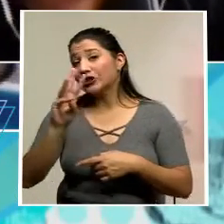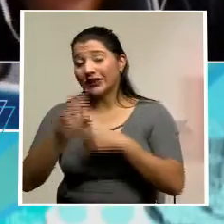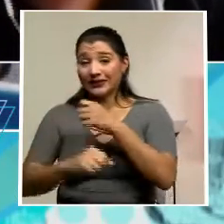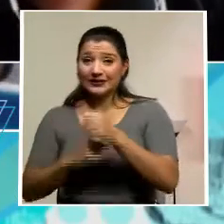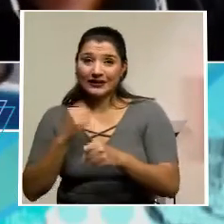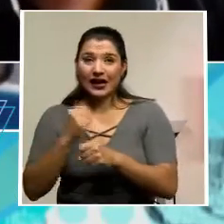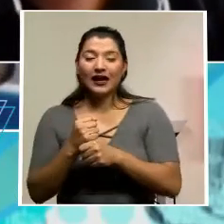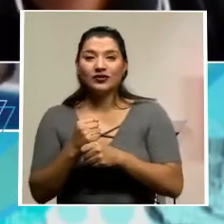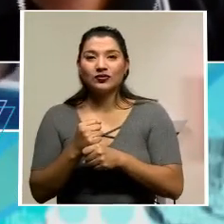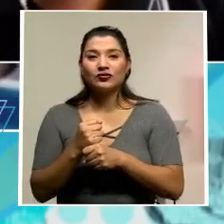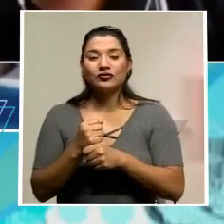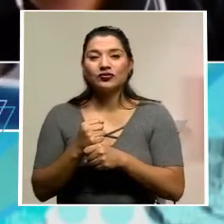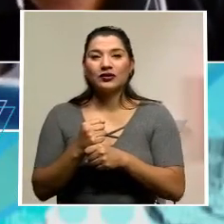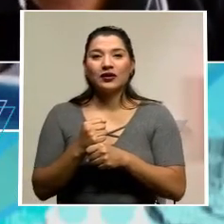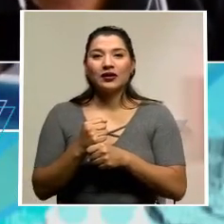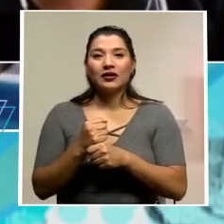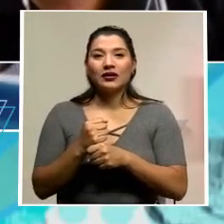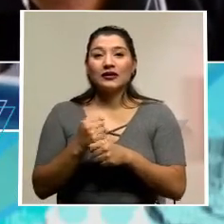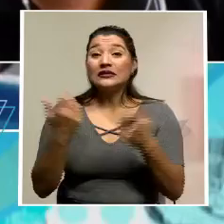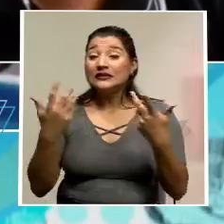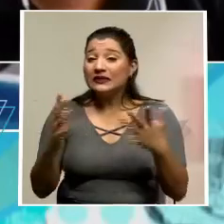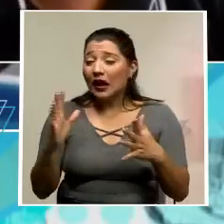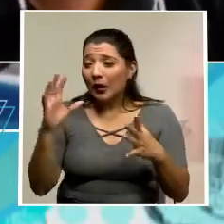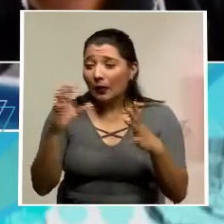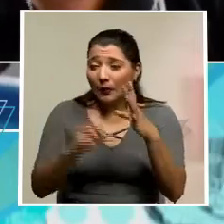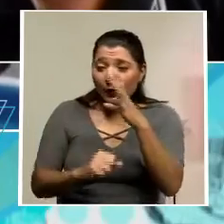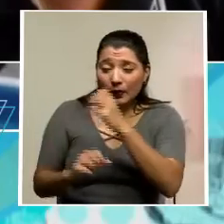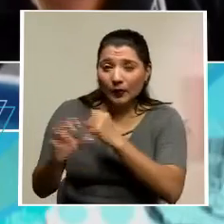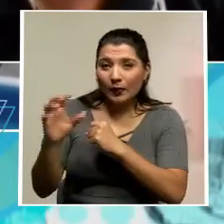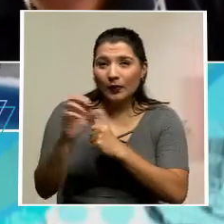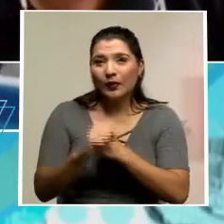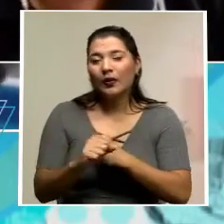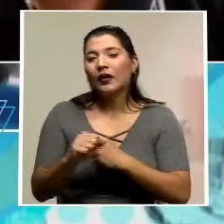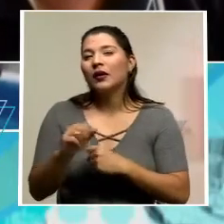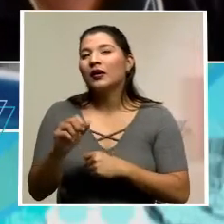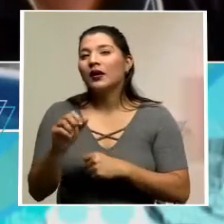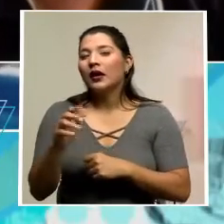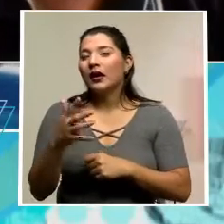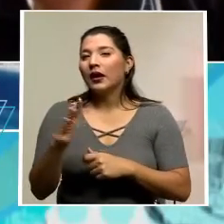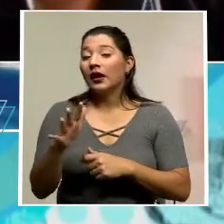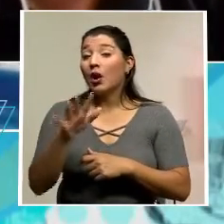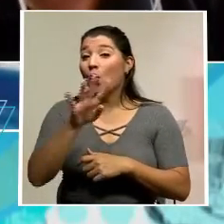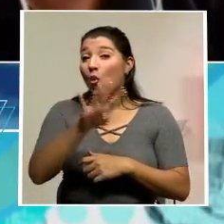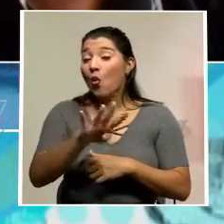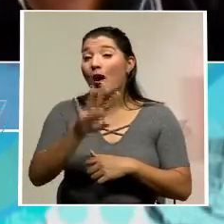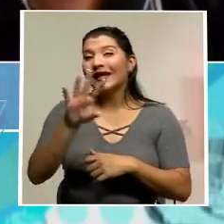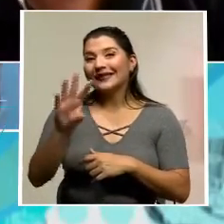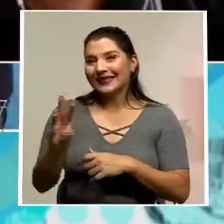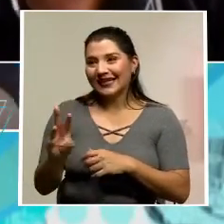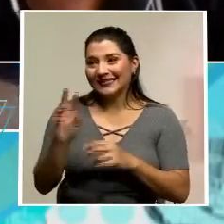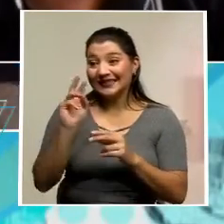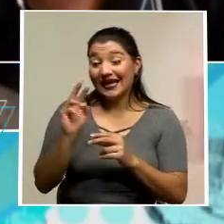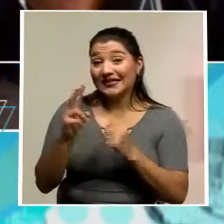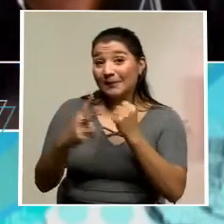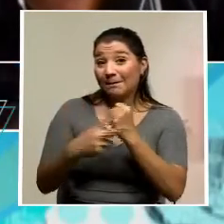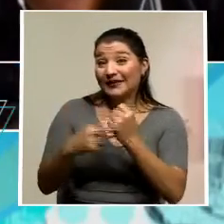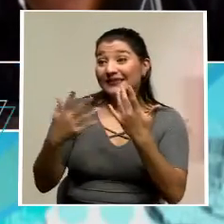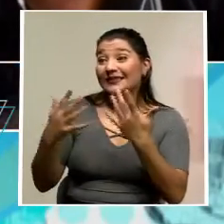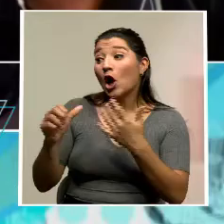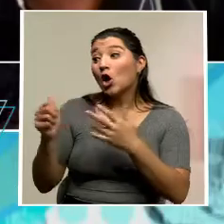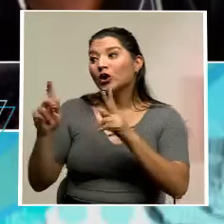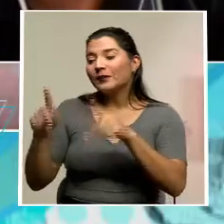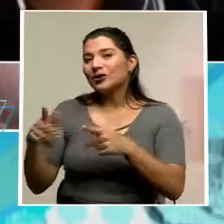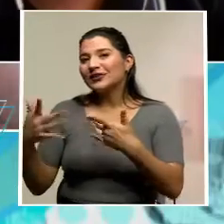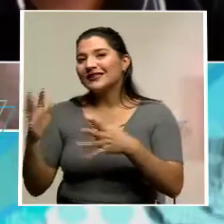trabajando, se han detectado, se han reportado 46 encuentros o avistamientos de peces sierra en